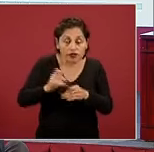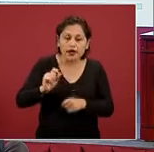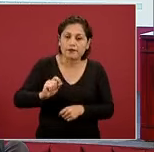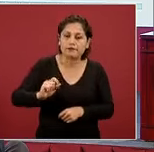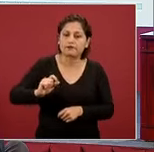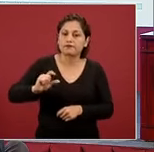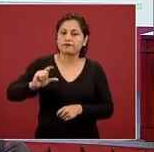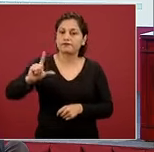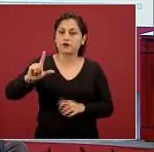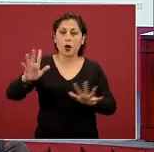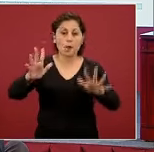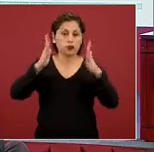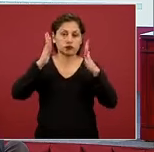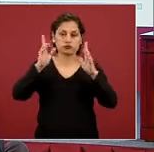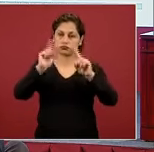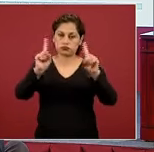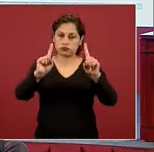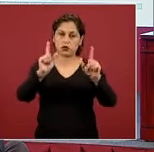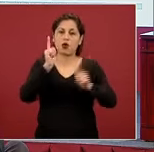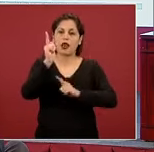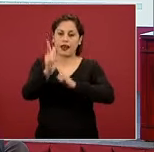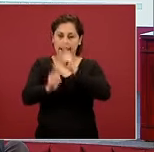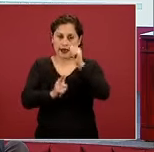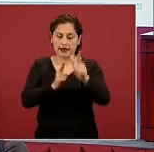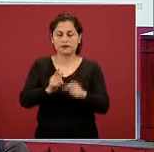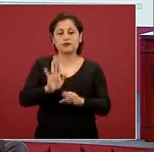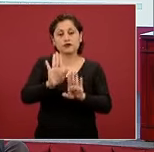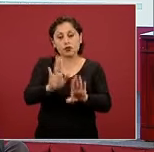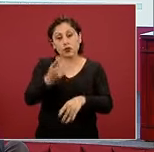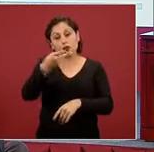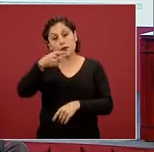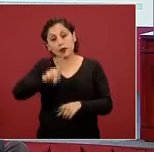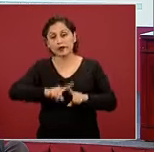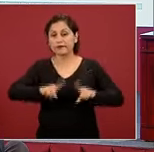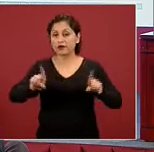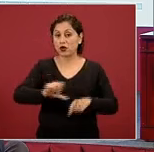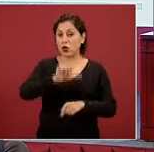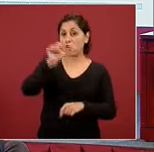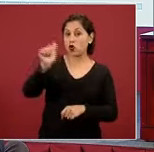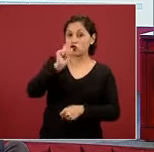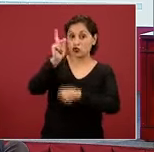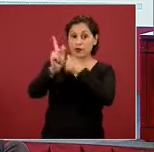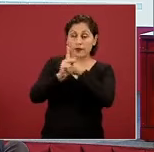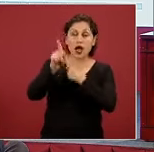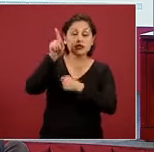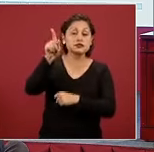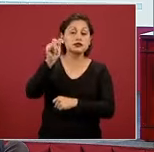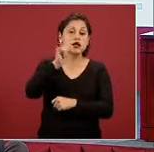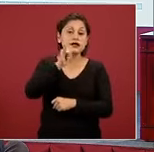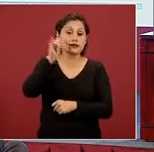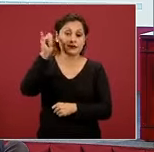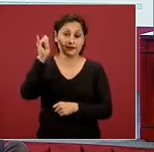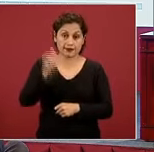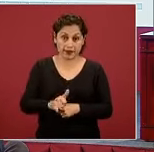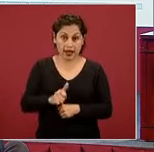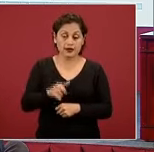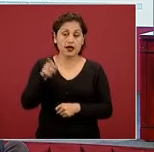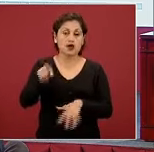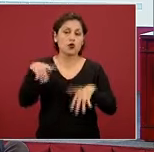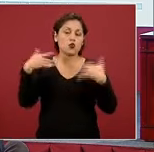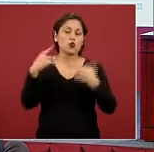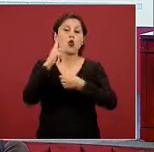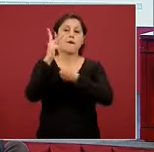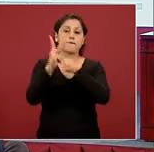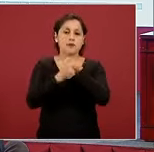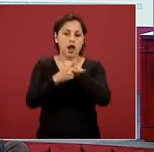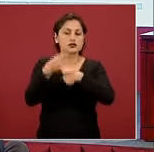que el siguiente país, que es Italia. En Italia, que fue uno de los países también más afectados en el